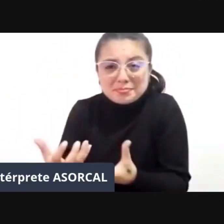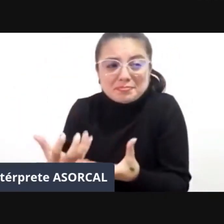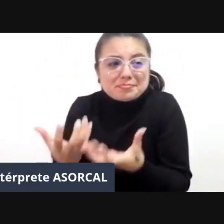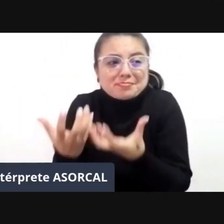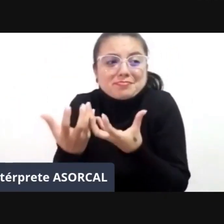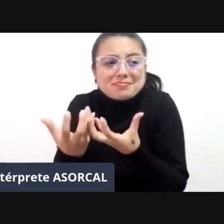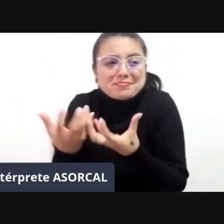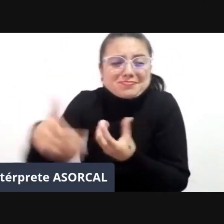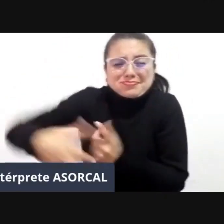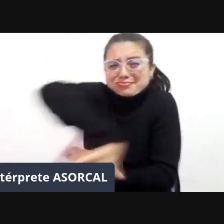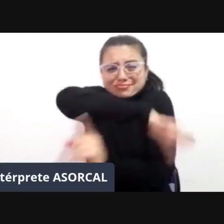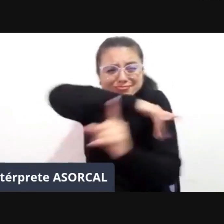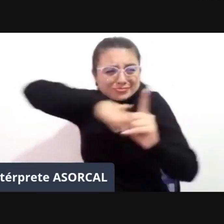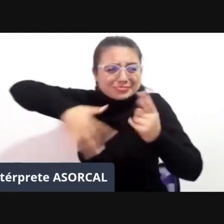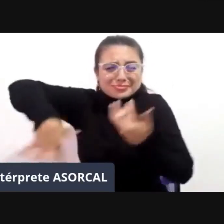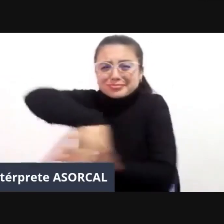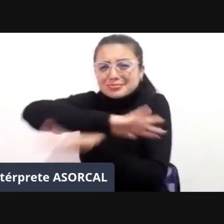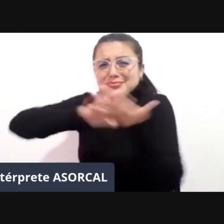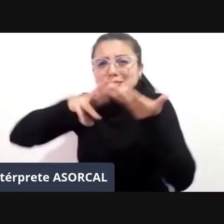grupos